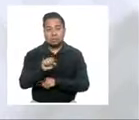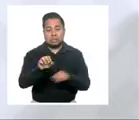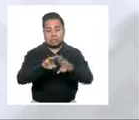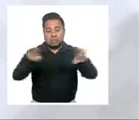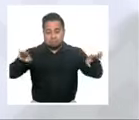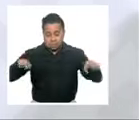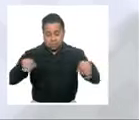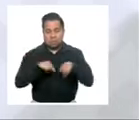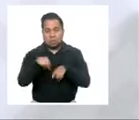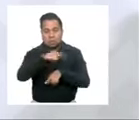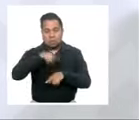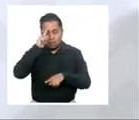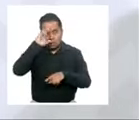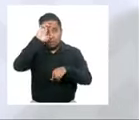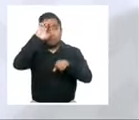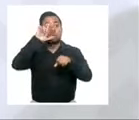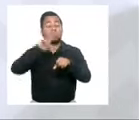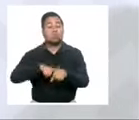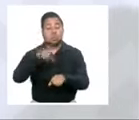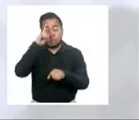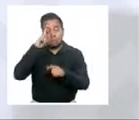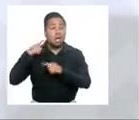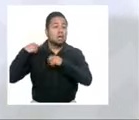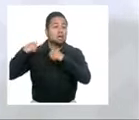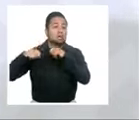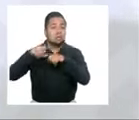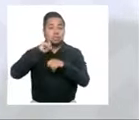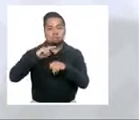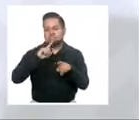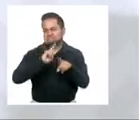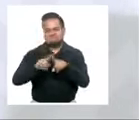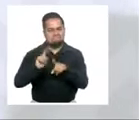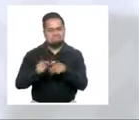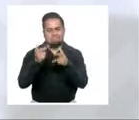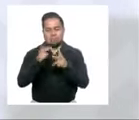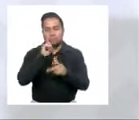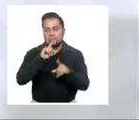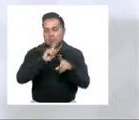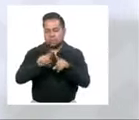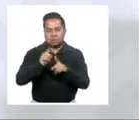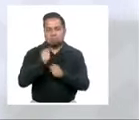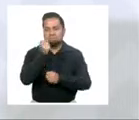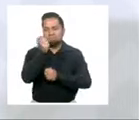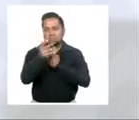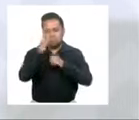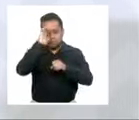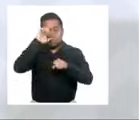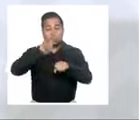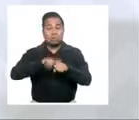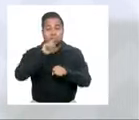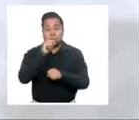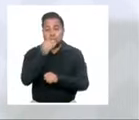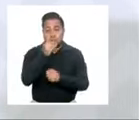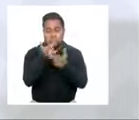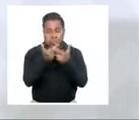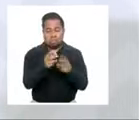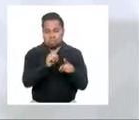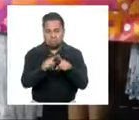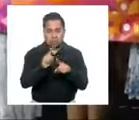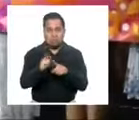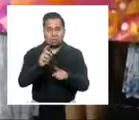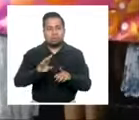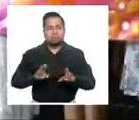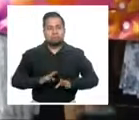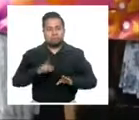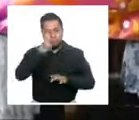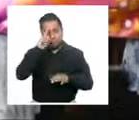metros cuadrados de cultura, de tradición y color. Contaremos con diversas expresiones culturales y gastronómicas que